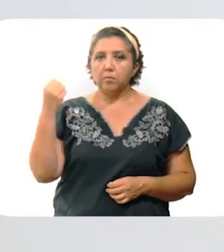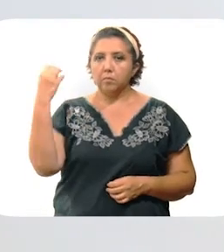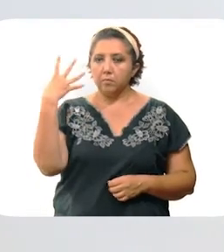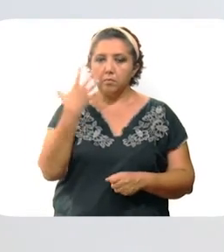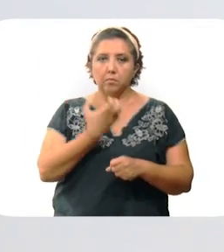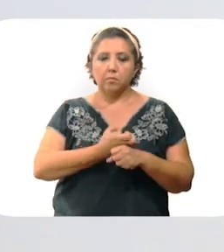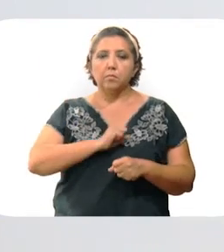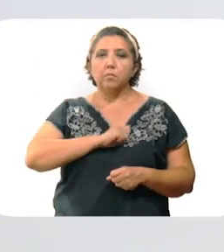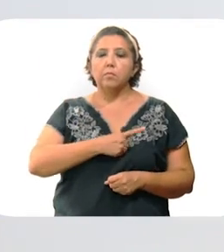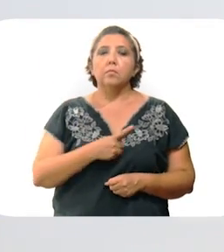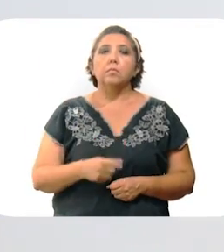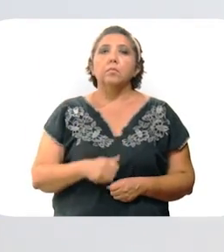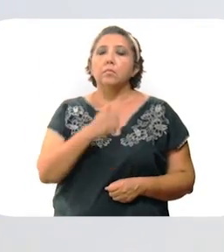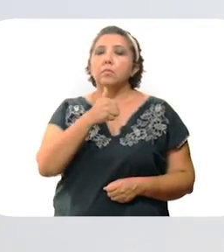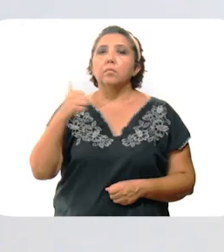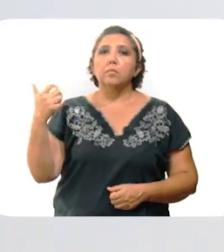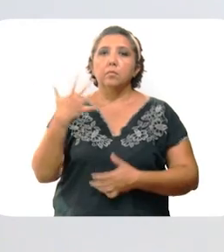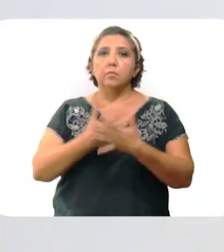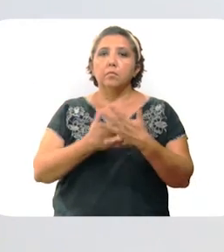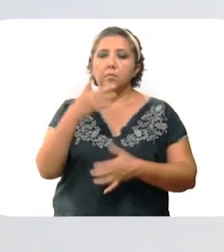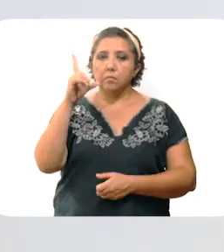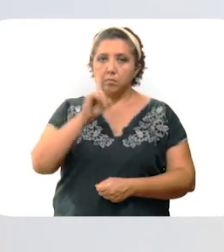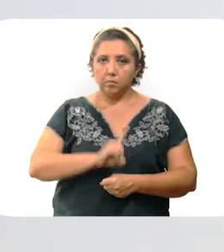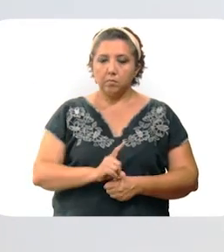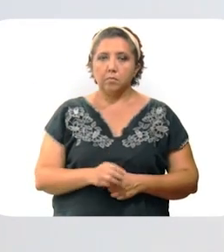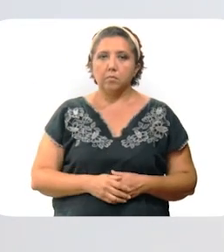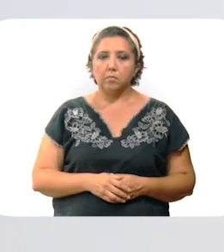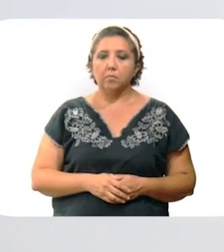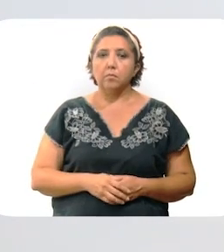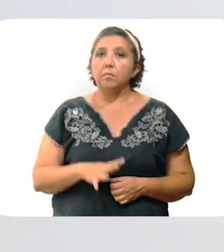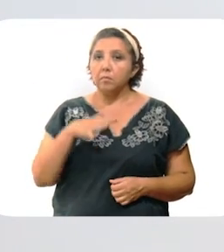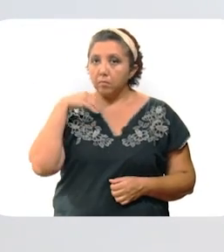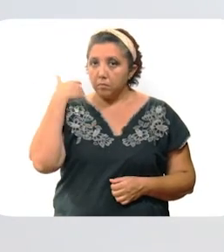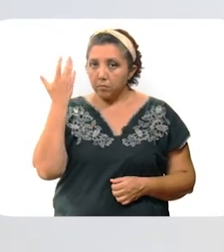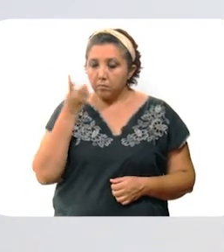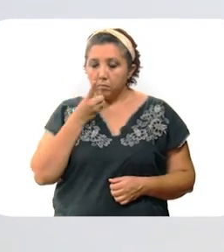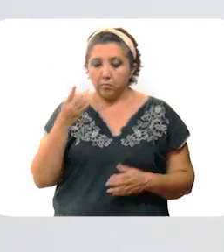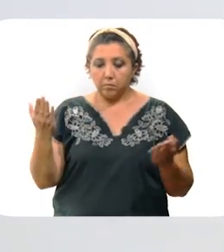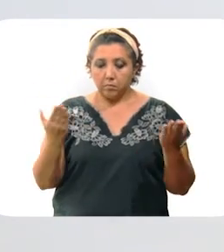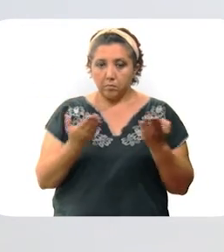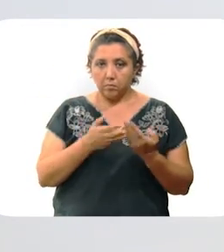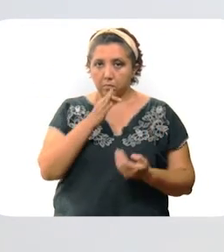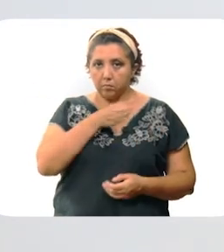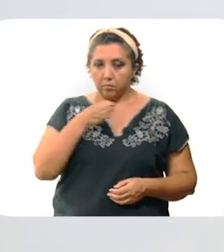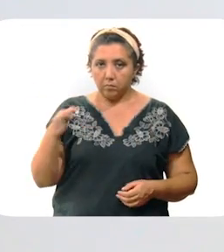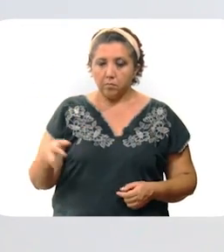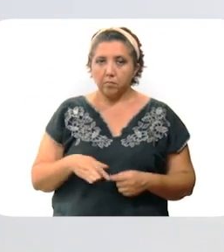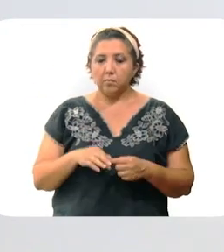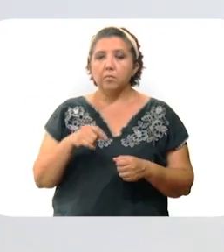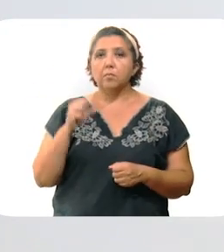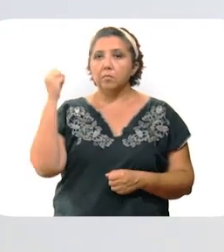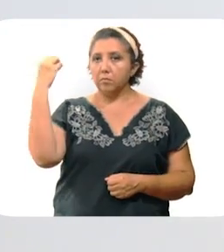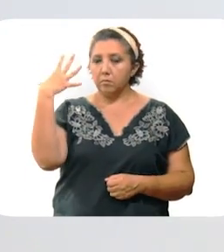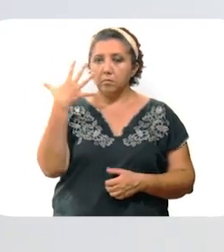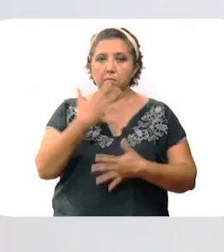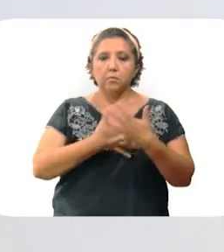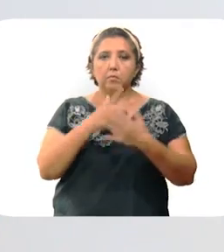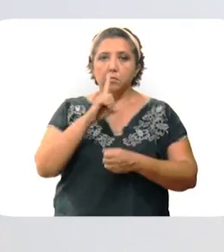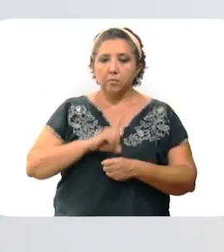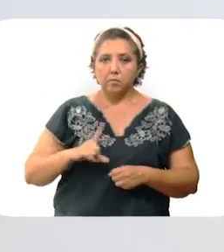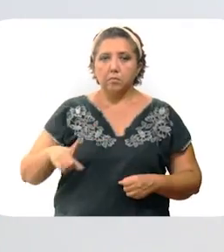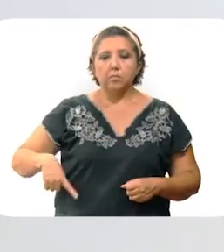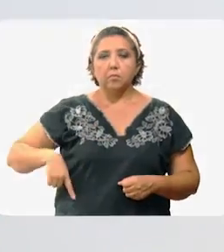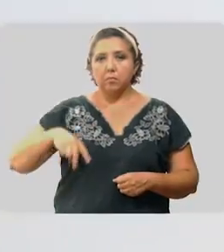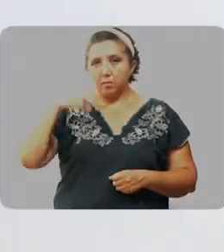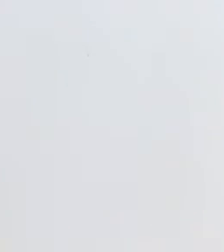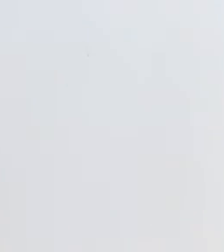el semáforo estatal de salud se va a dar a conocer cada 15 días, con la finalidad de homologar fechas de presentación con el semáforo quincenal del